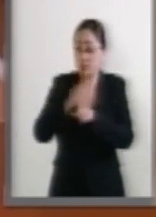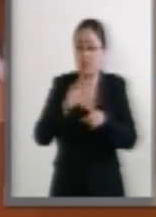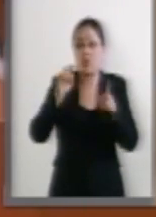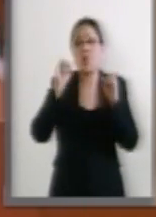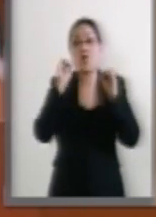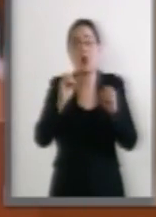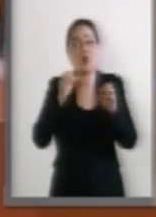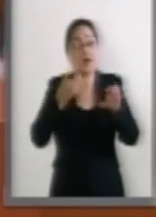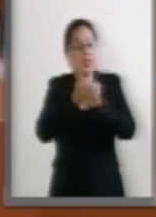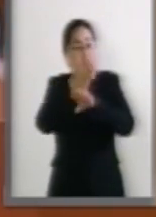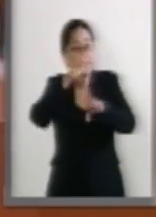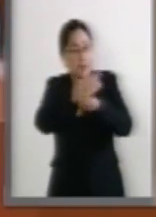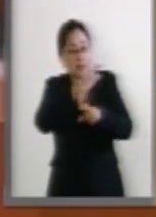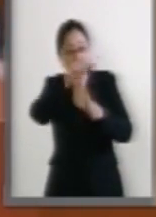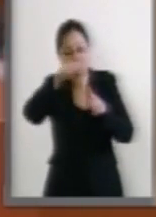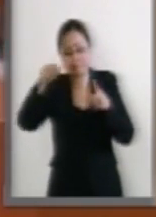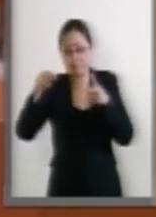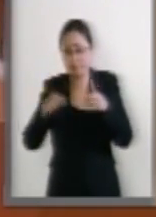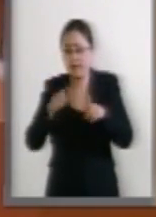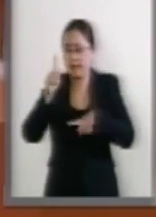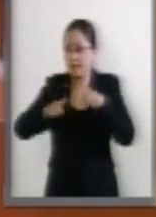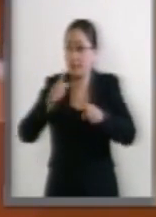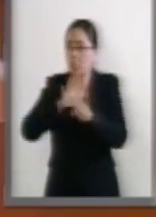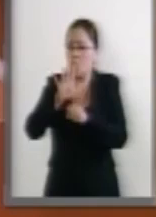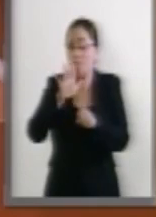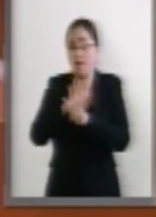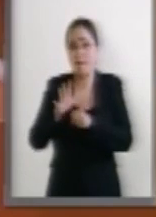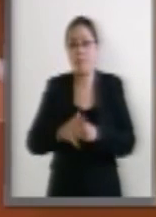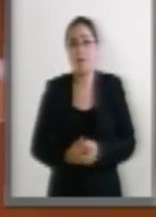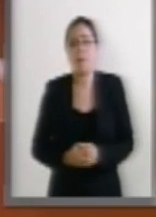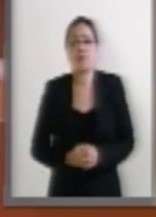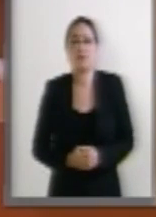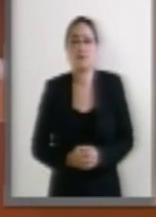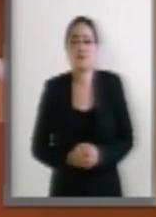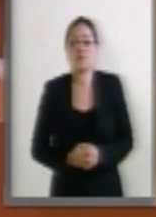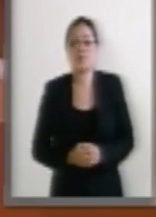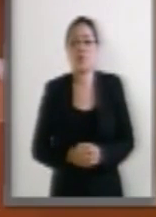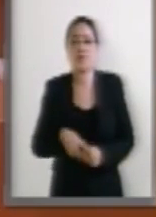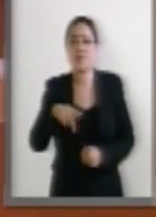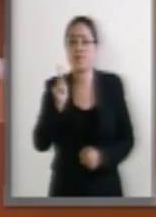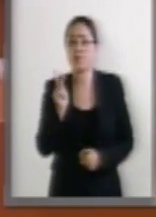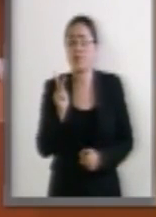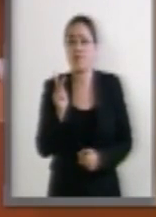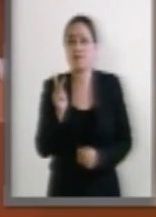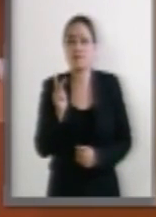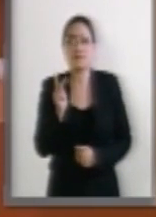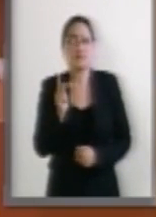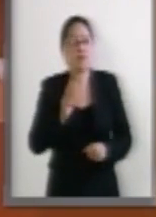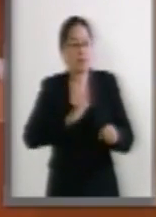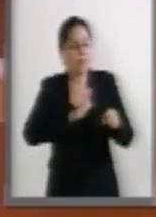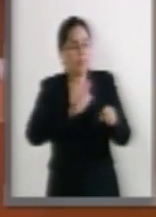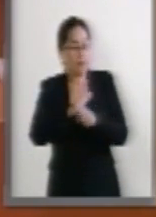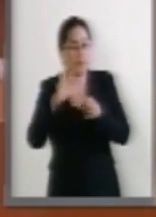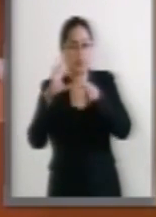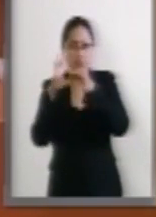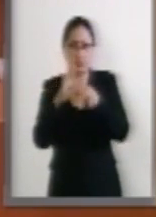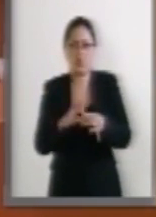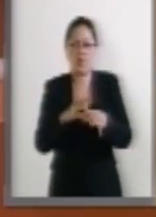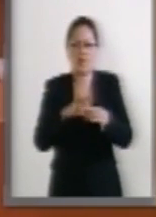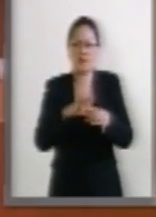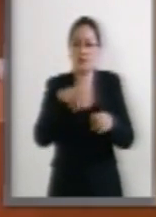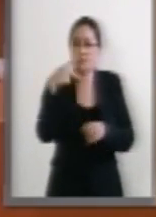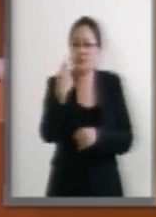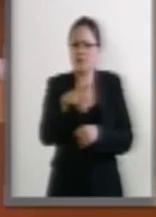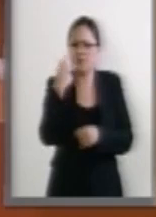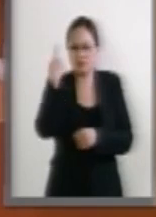las entidades federativas, según sea el caso. Sin embargo, entre las causales por las que procede el recurso